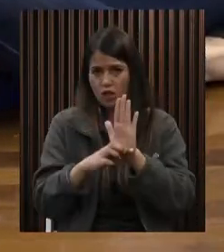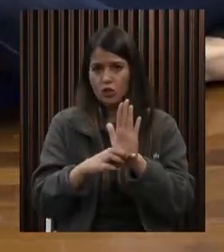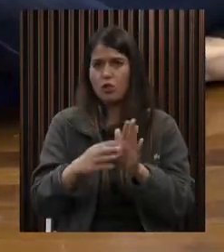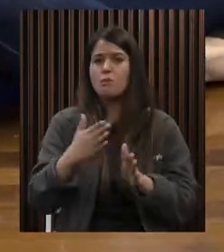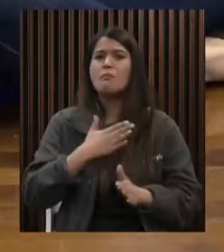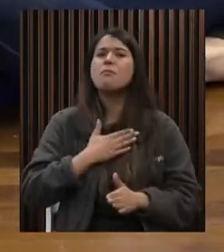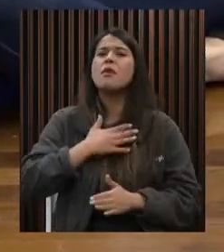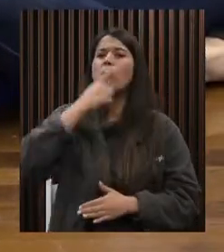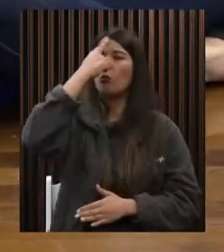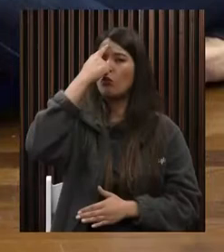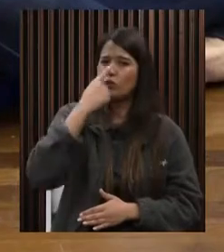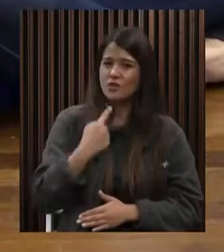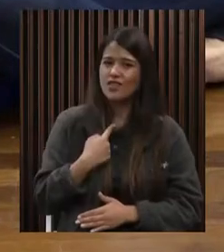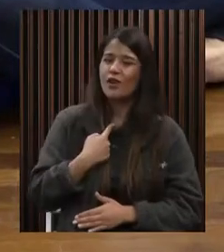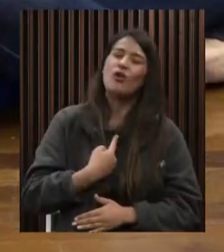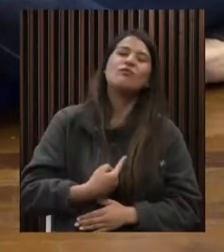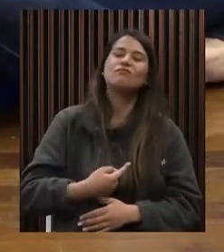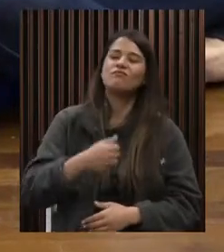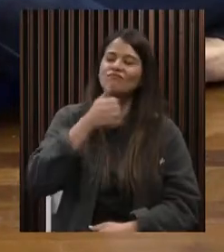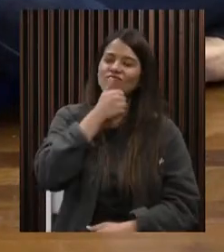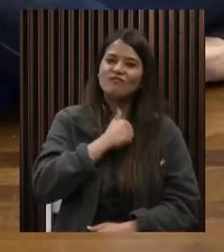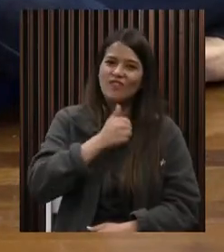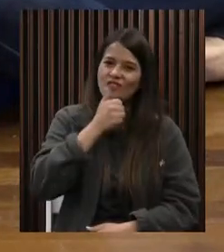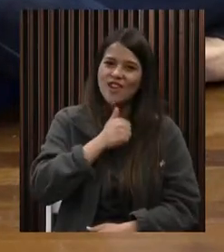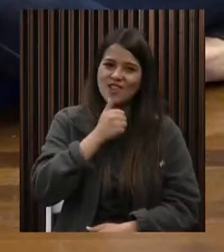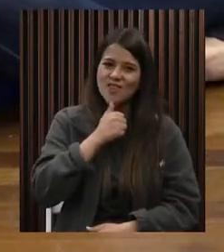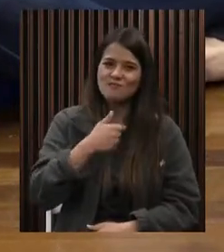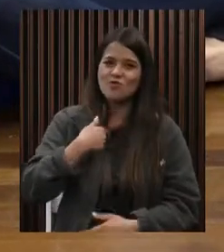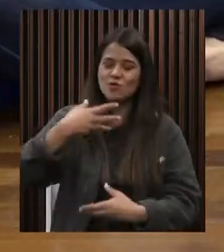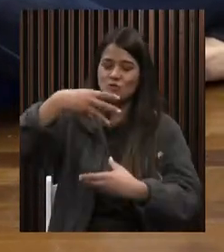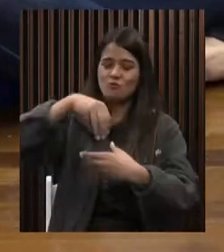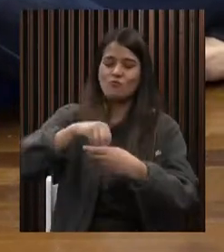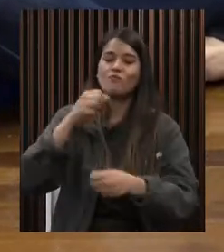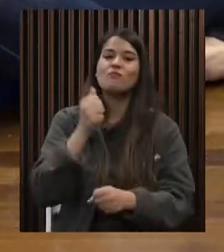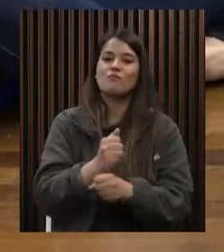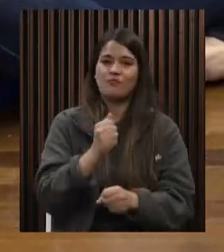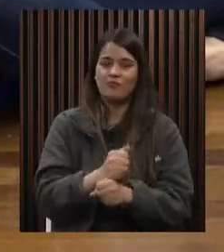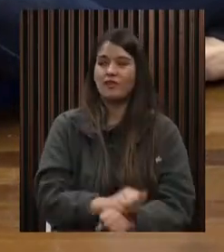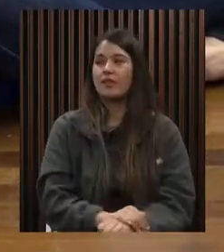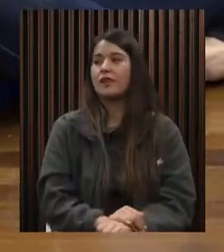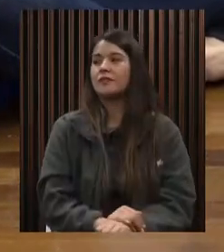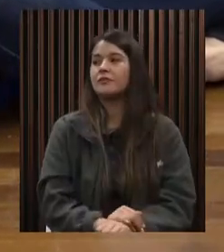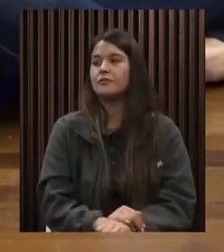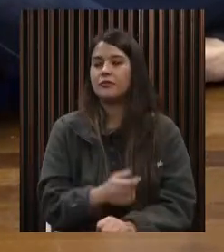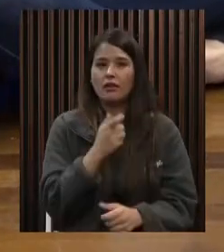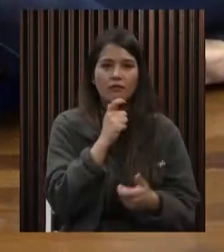¿para qué decir? Yo creo que estamos súper lejos en el museo en que yo trabajo.